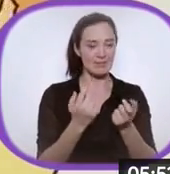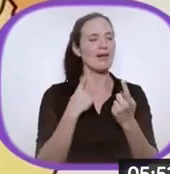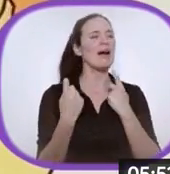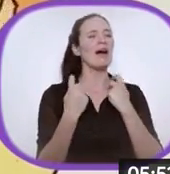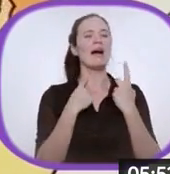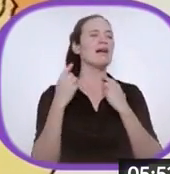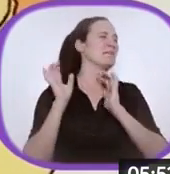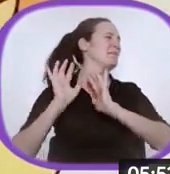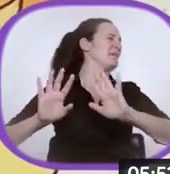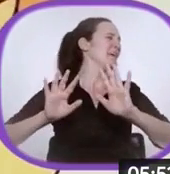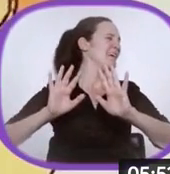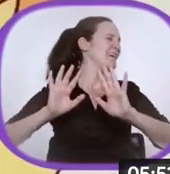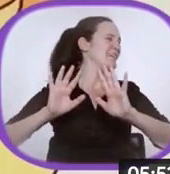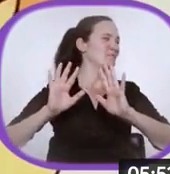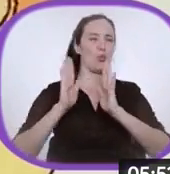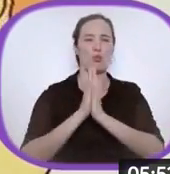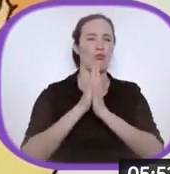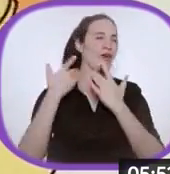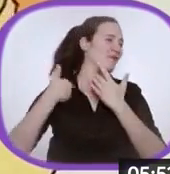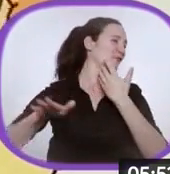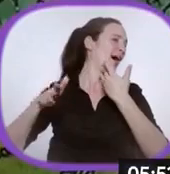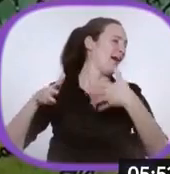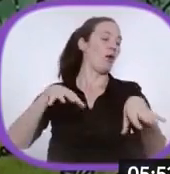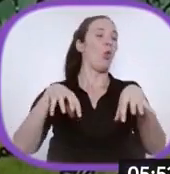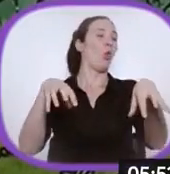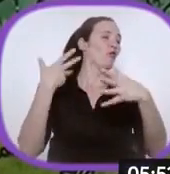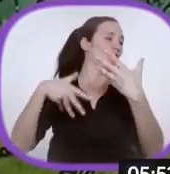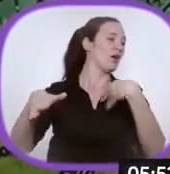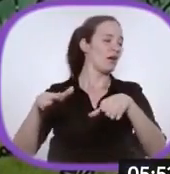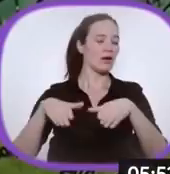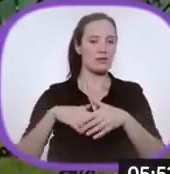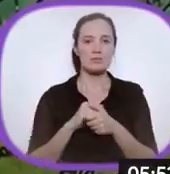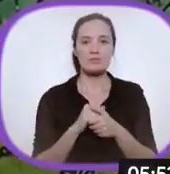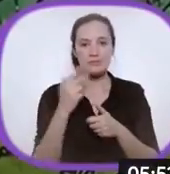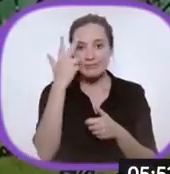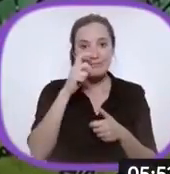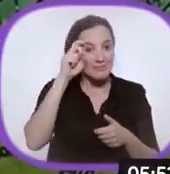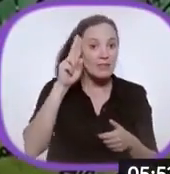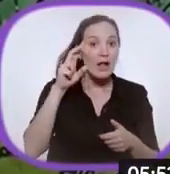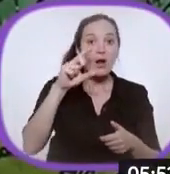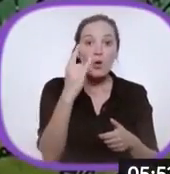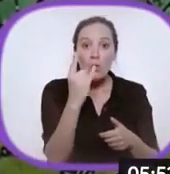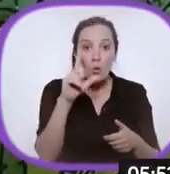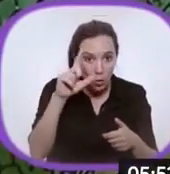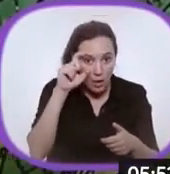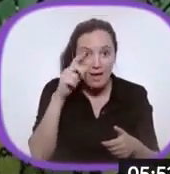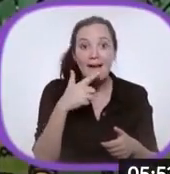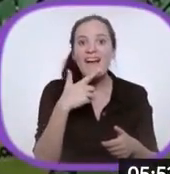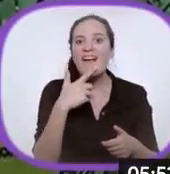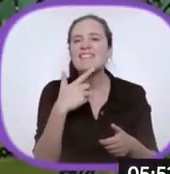¡Déjenme en paz, monstruos! ¡Hércules! ¡Hércules!